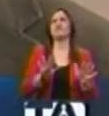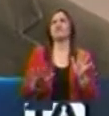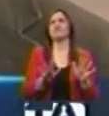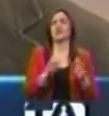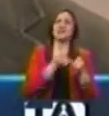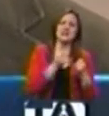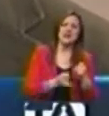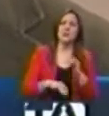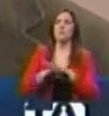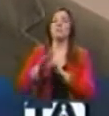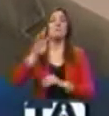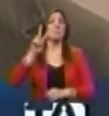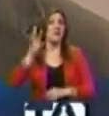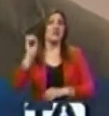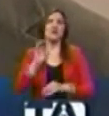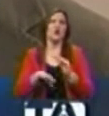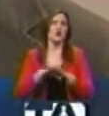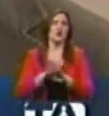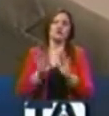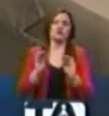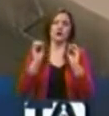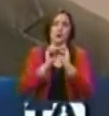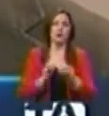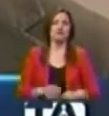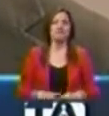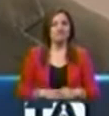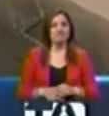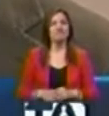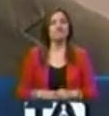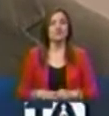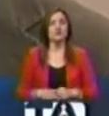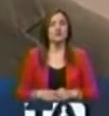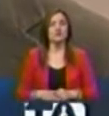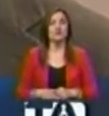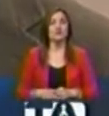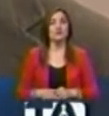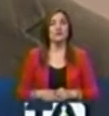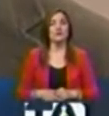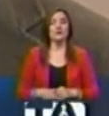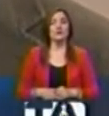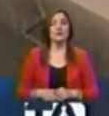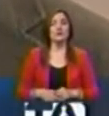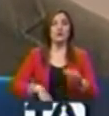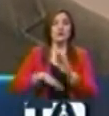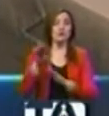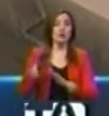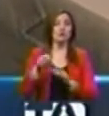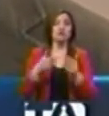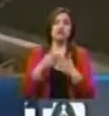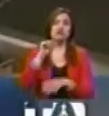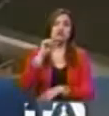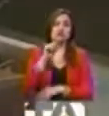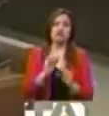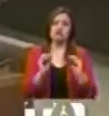pocos centavos hasta $20. Esa es la gran mayoría de los predios. Más de la mitad de los predios de la ciudad tienen un impacto que podríamos decir es